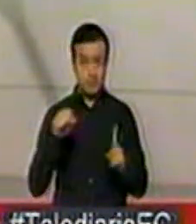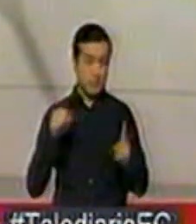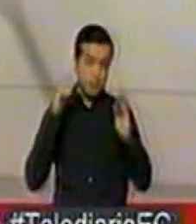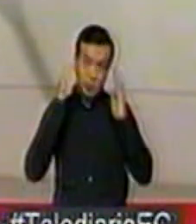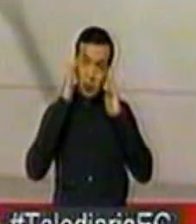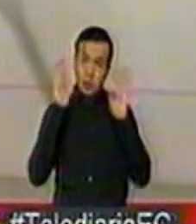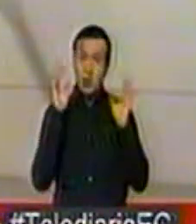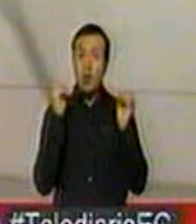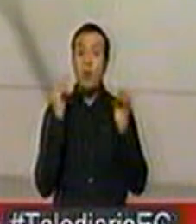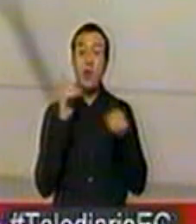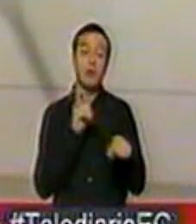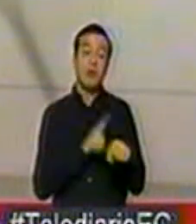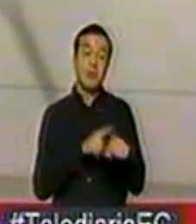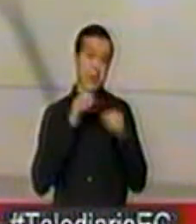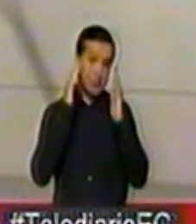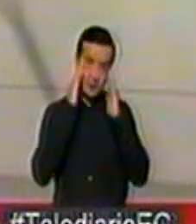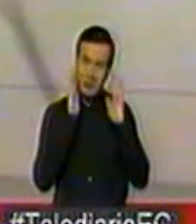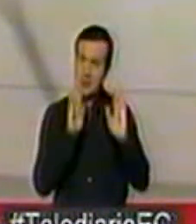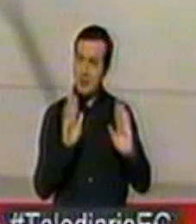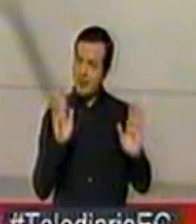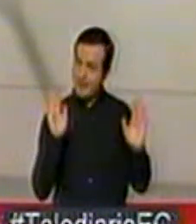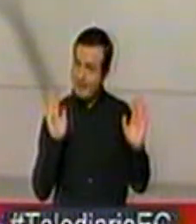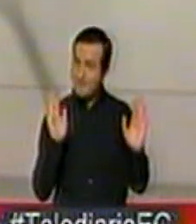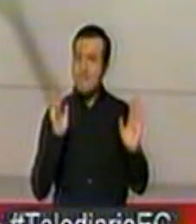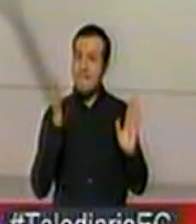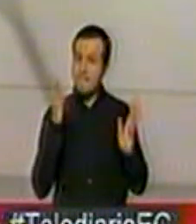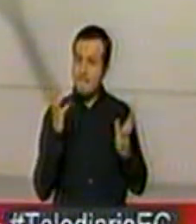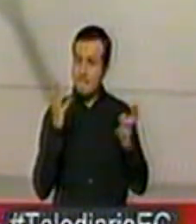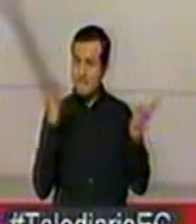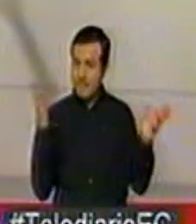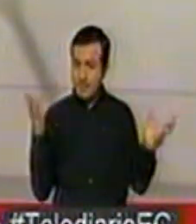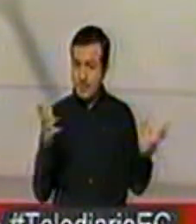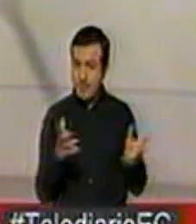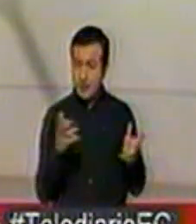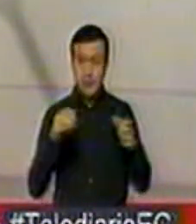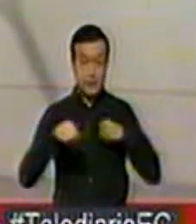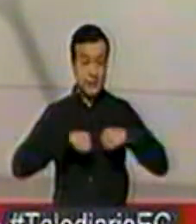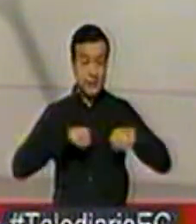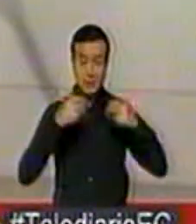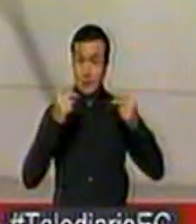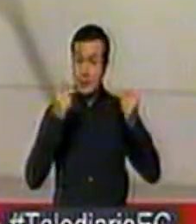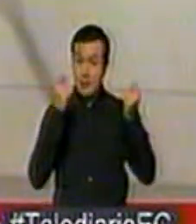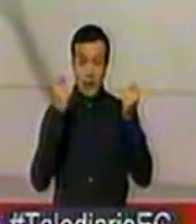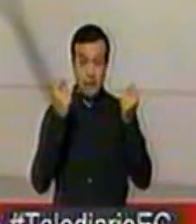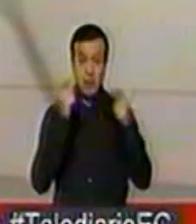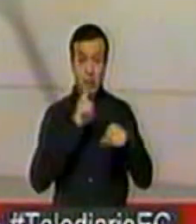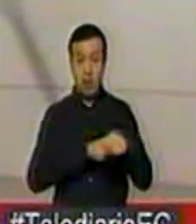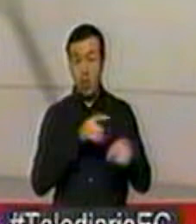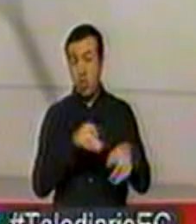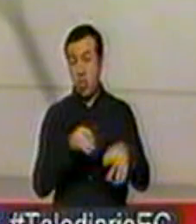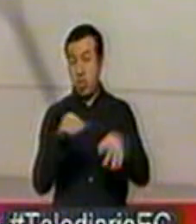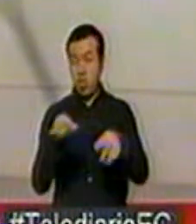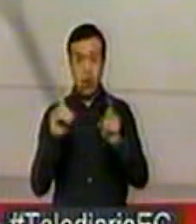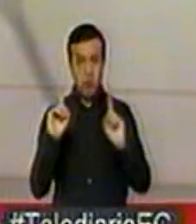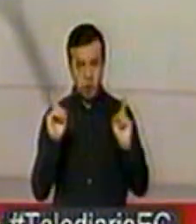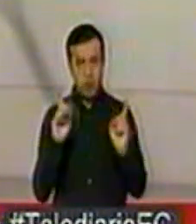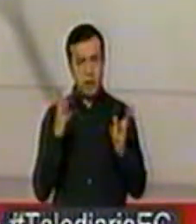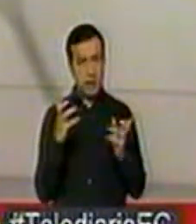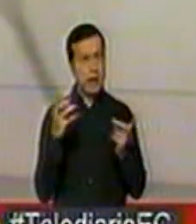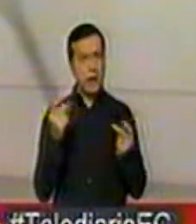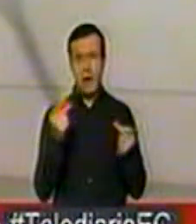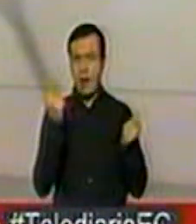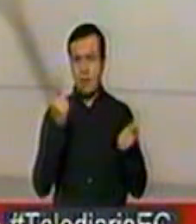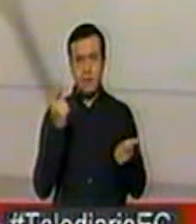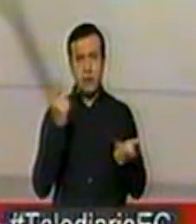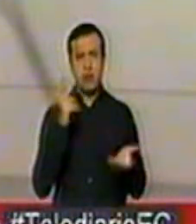decir cuánto tiempo va a tardar, pero queremos que el trámite no sea un trámite largo, queremos que el trámite no sea un